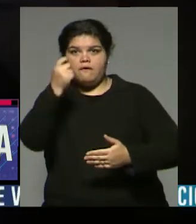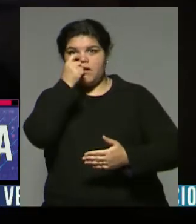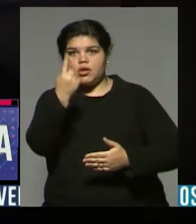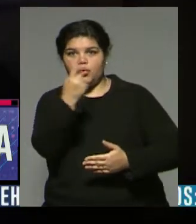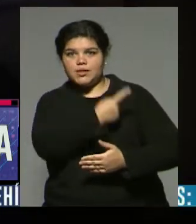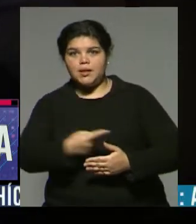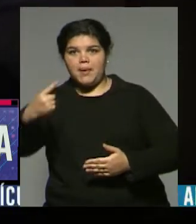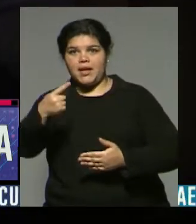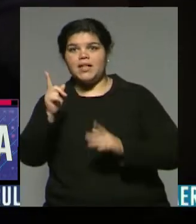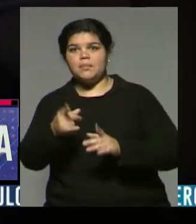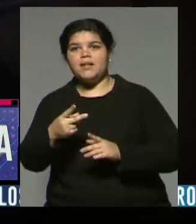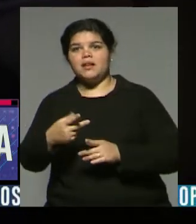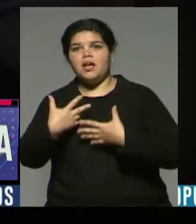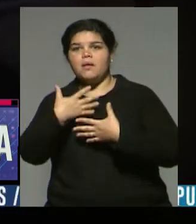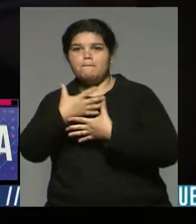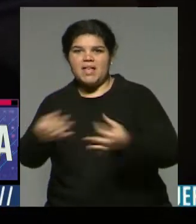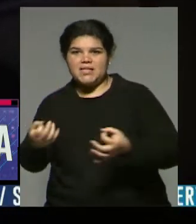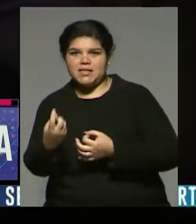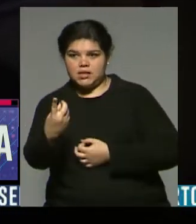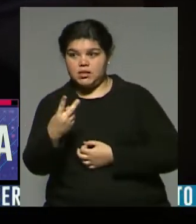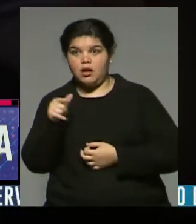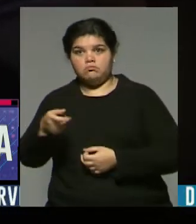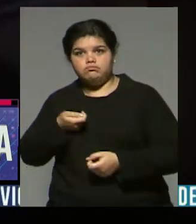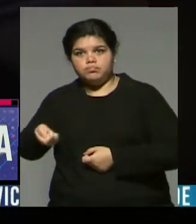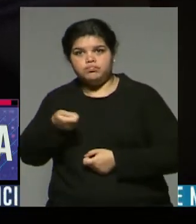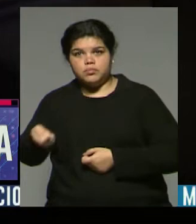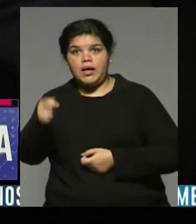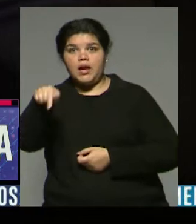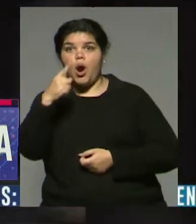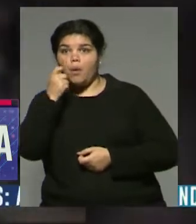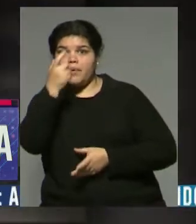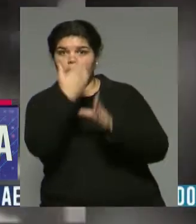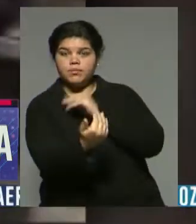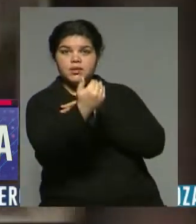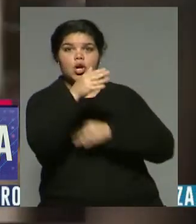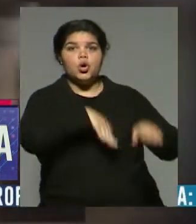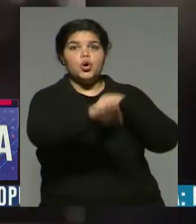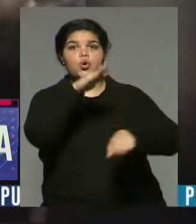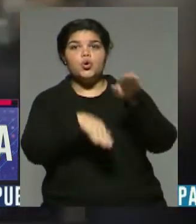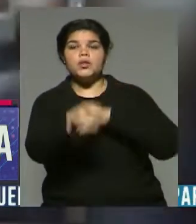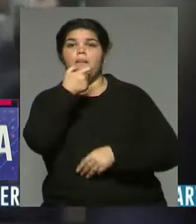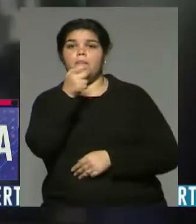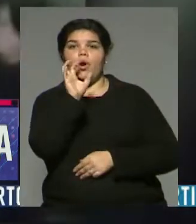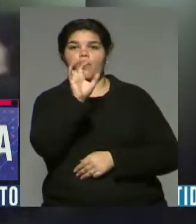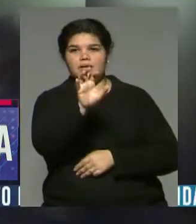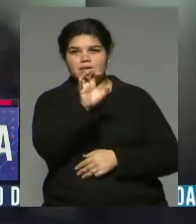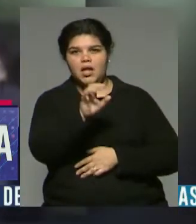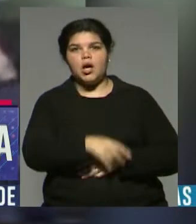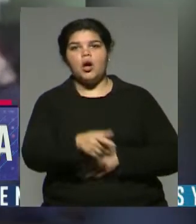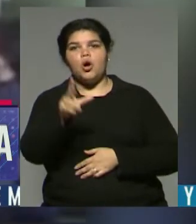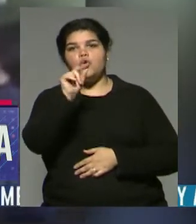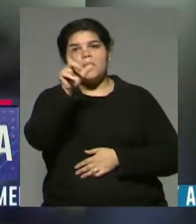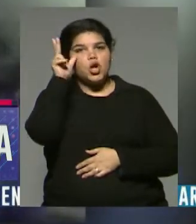dos mellizas. Posteriormente huyó en su Ford Ranger y en la ruta provincial número 82 fue